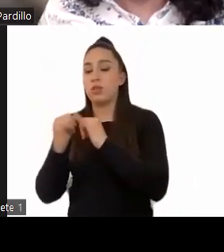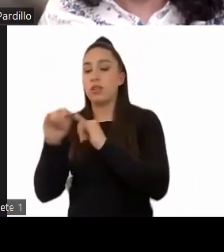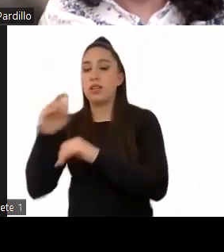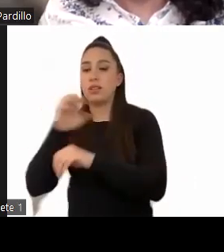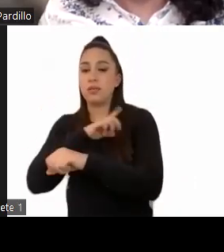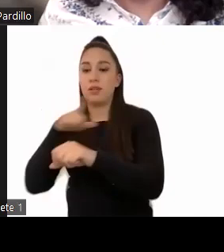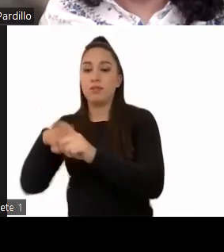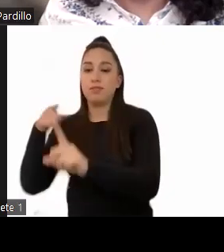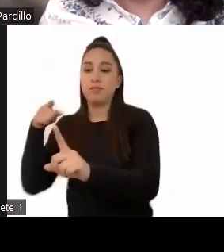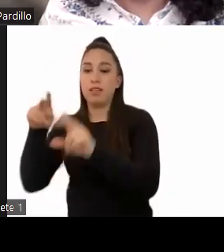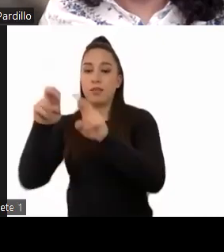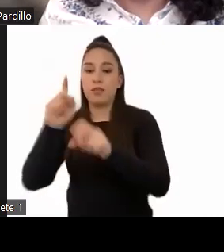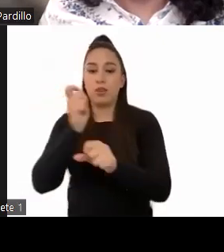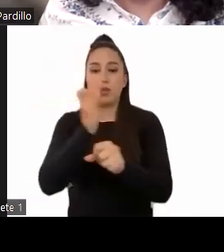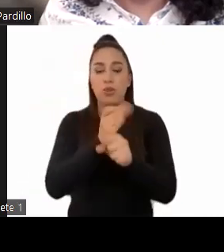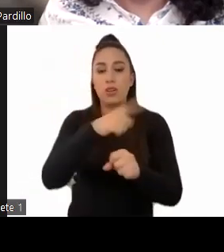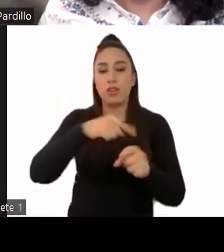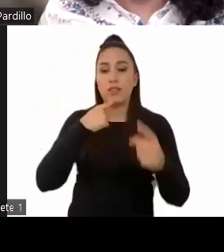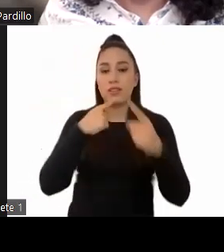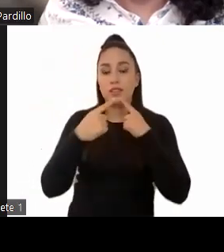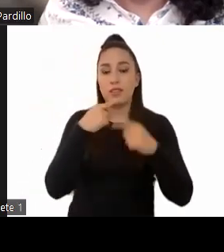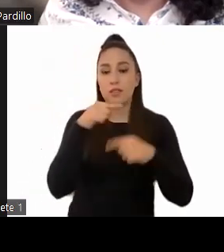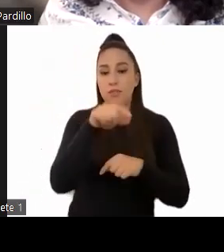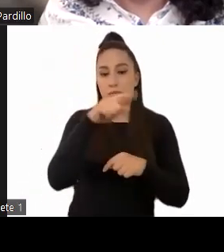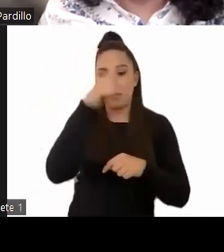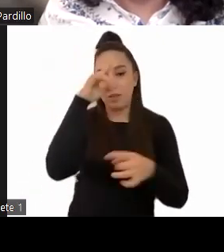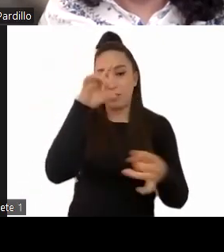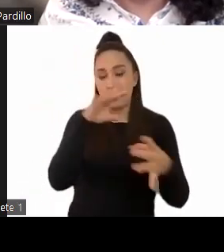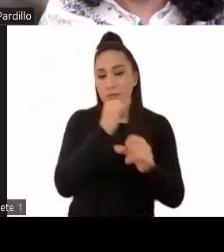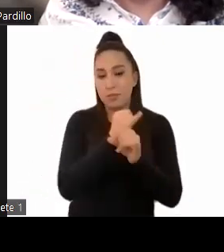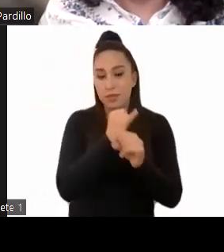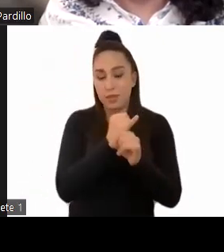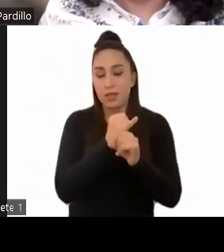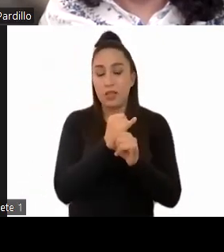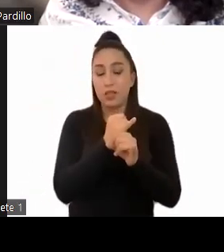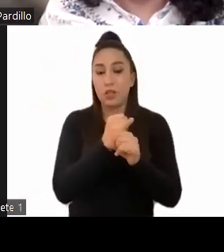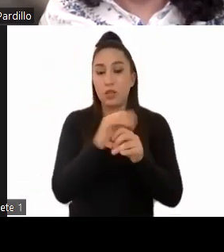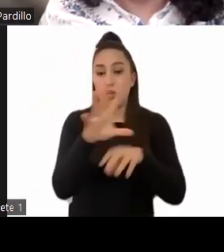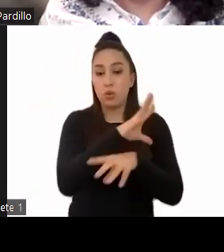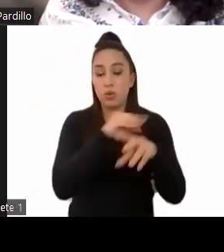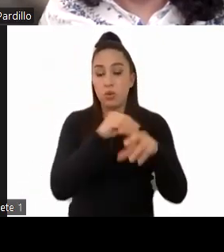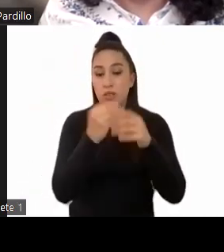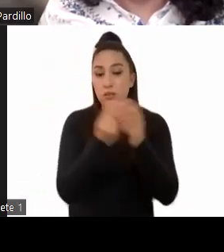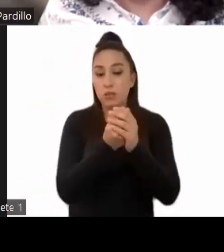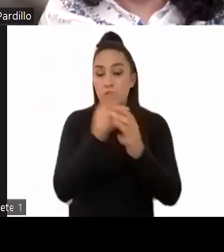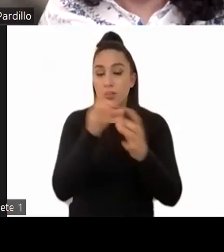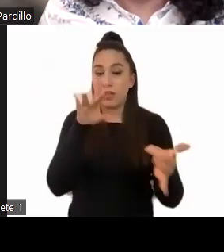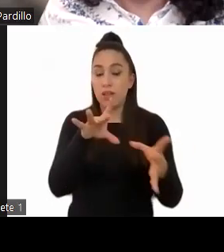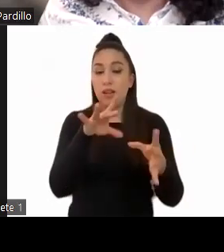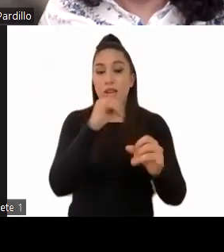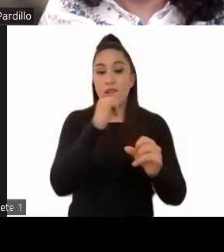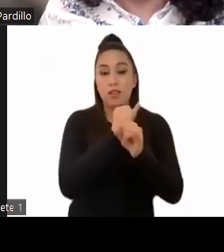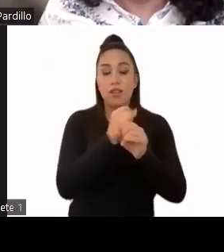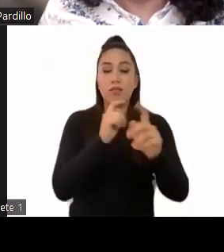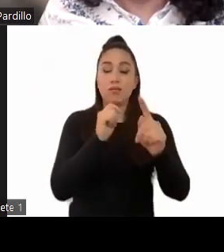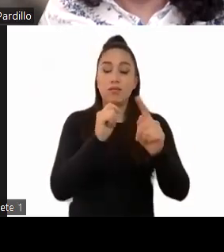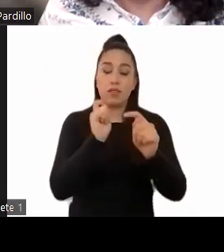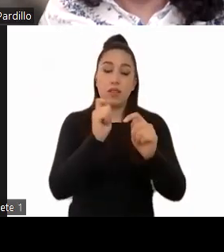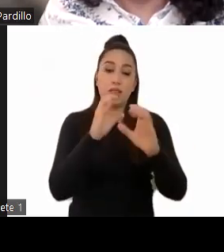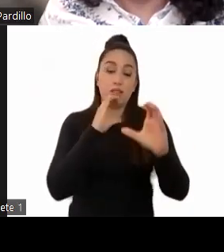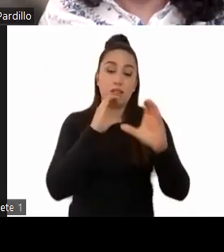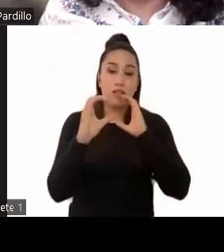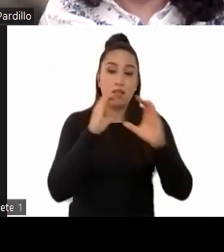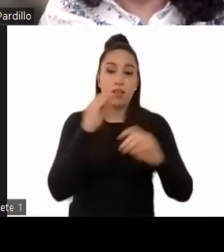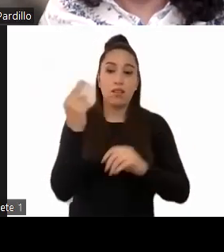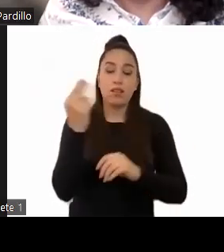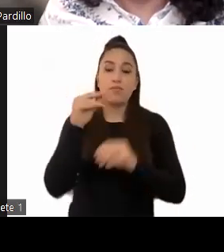la materia que nos compete. Pues todas las telecomunicaciones requieren del espectro radioeléctrico